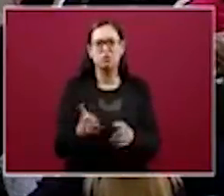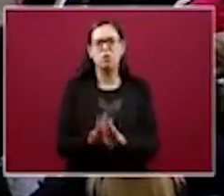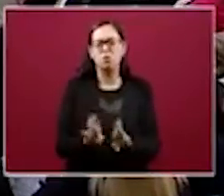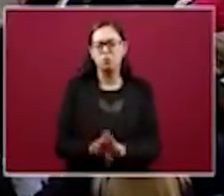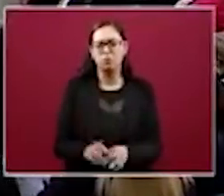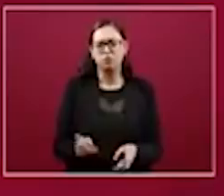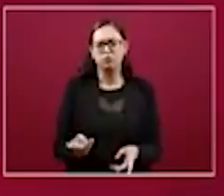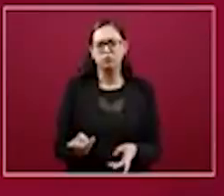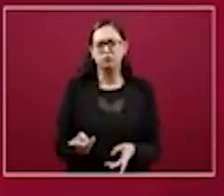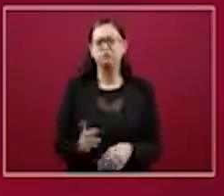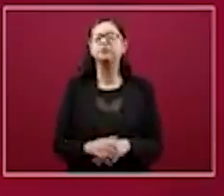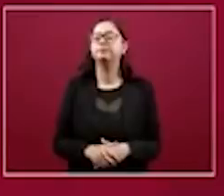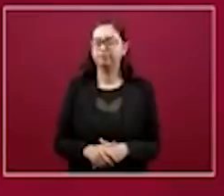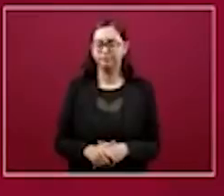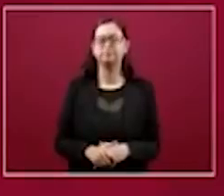crecimiento…